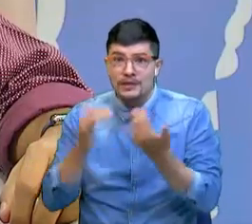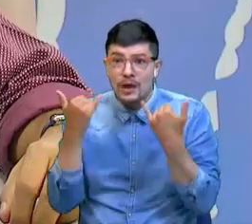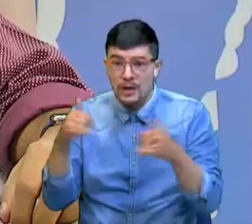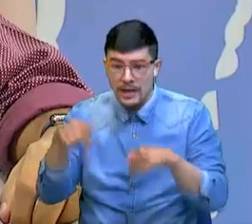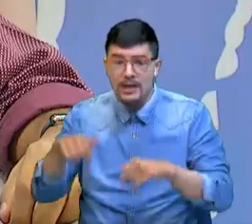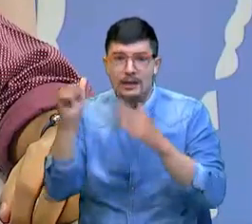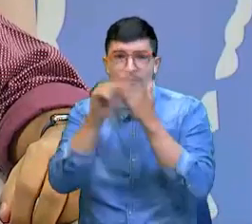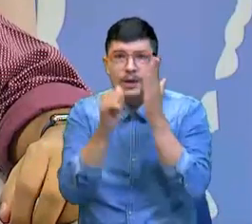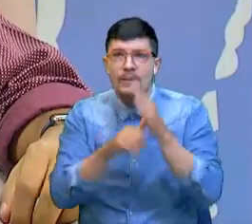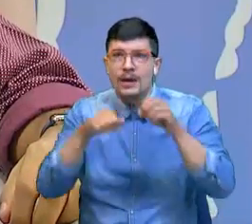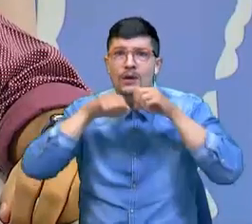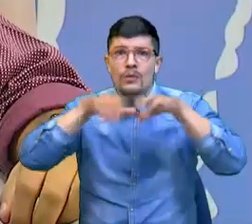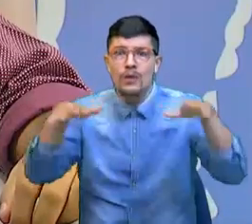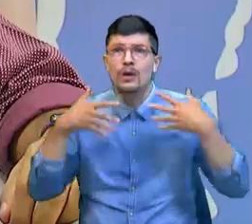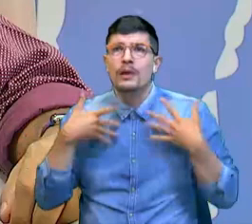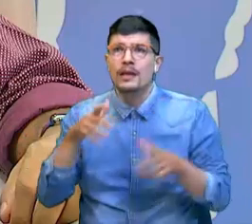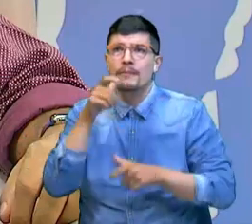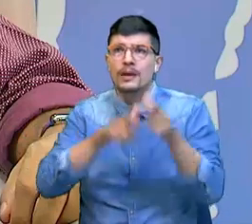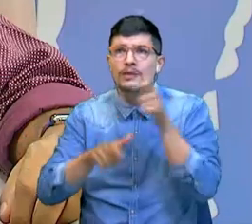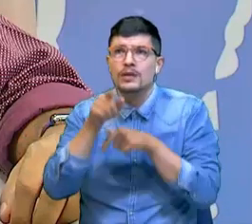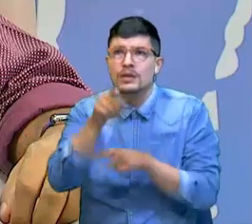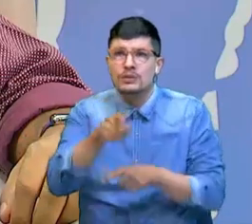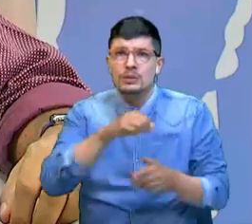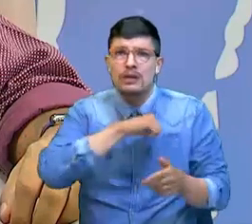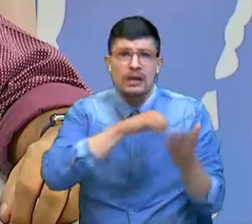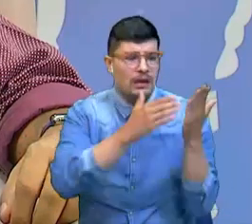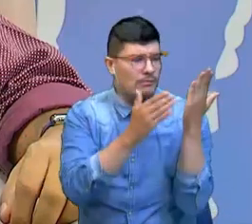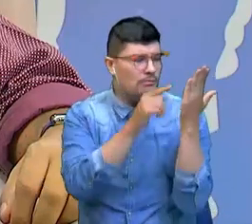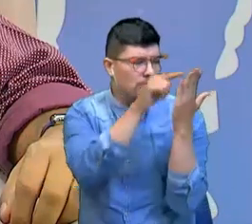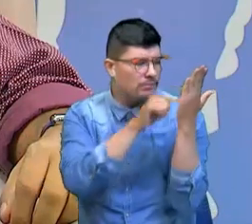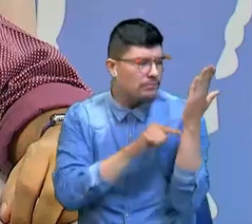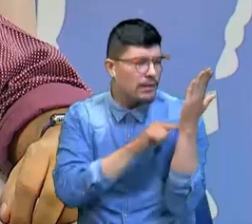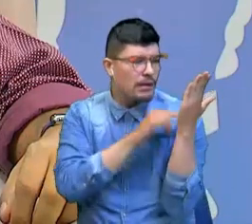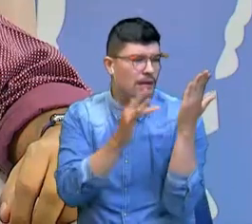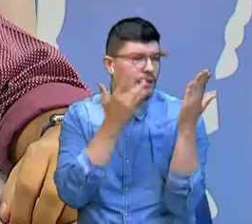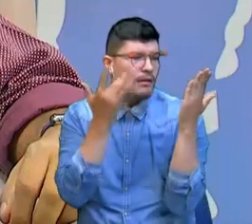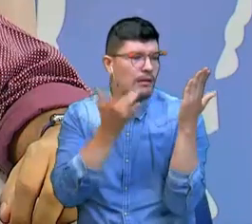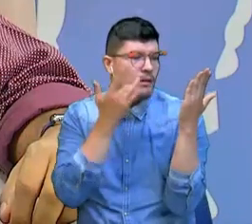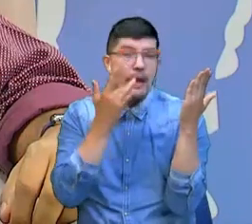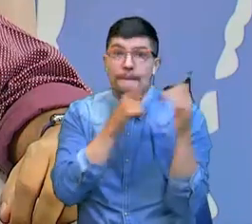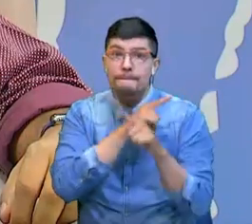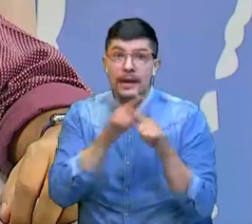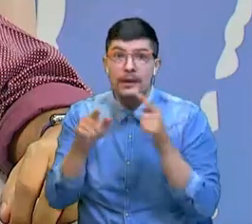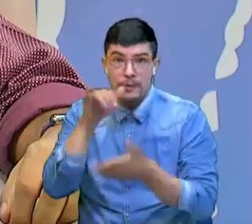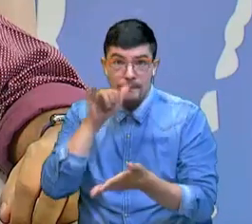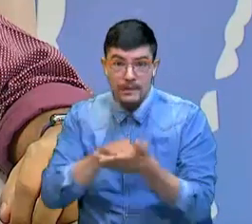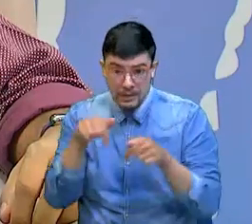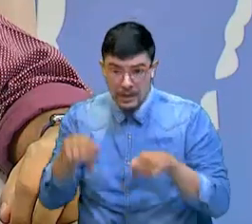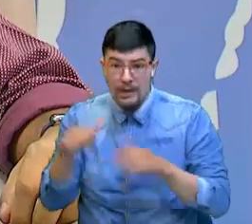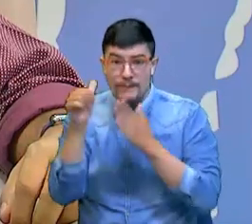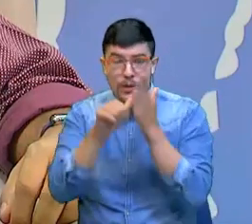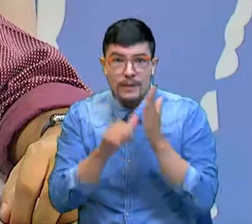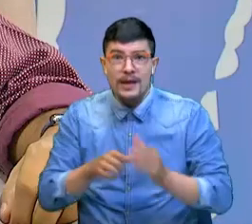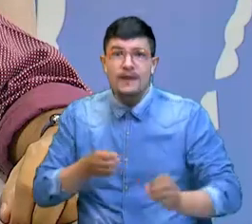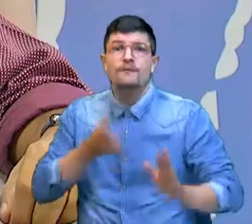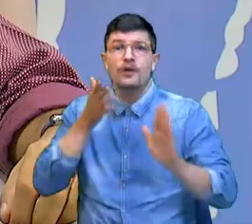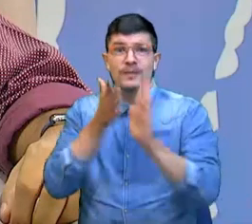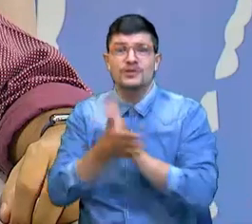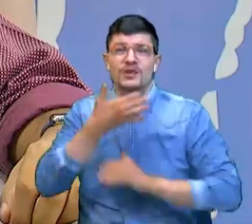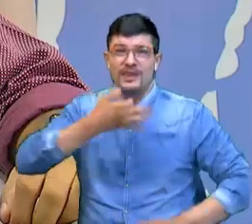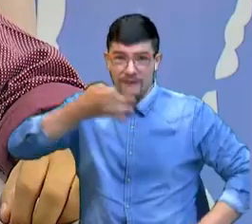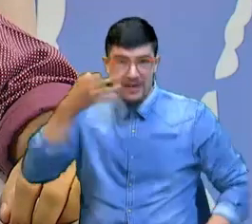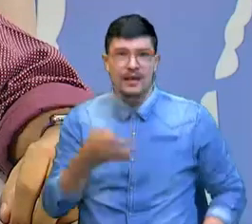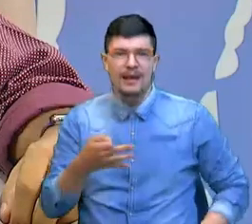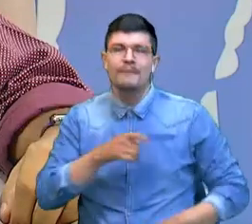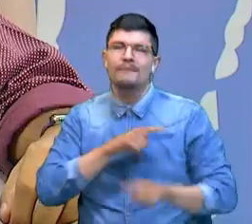como estos lleguen a cualquier persona que tenga un dispositivo. Pero de igual manera, como llegan estos programas con contenido, con